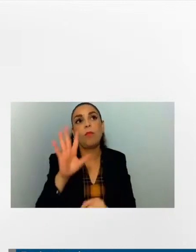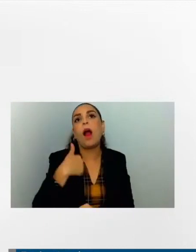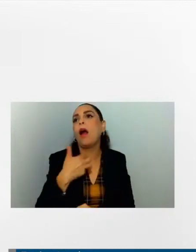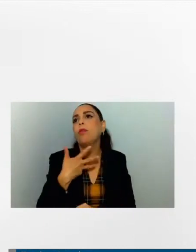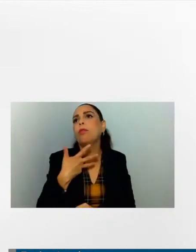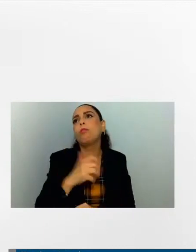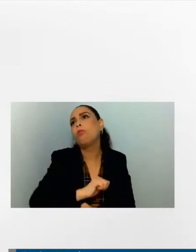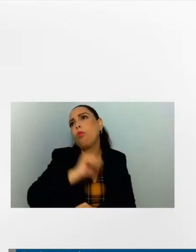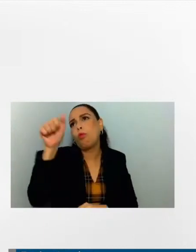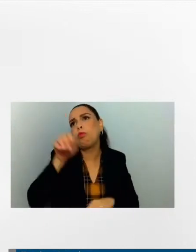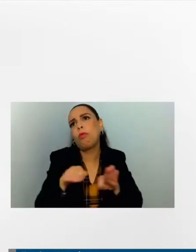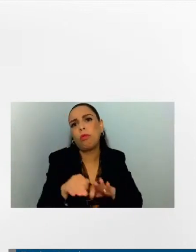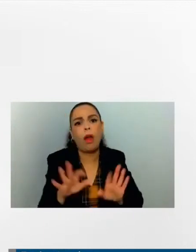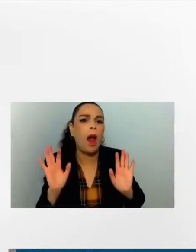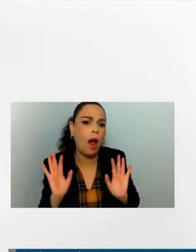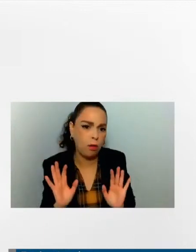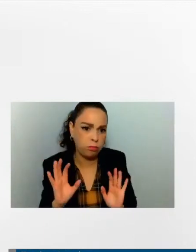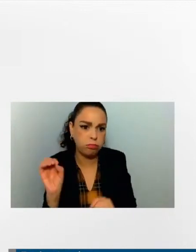¿no?